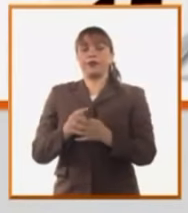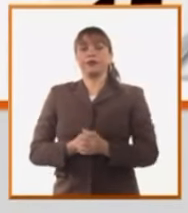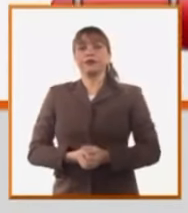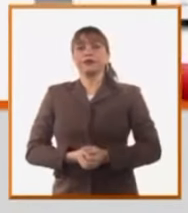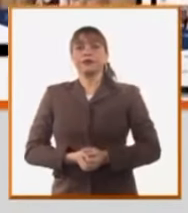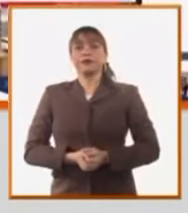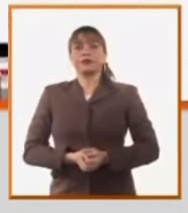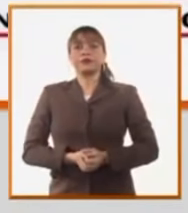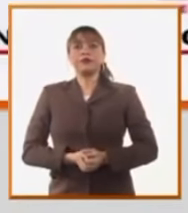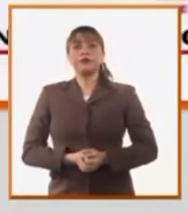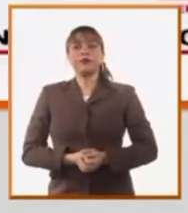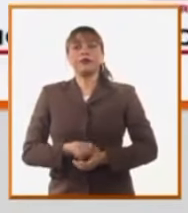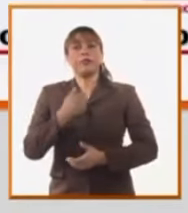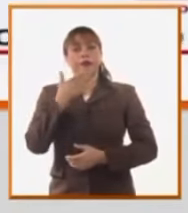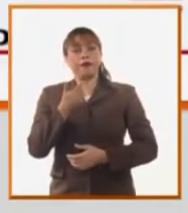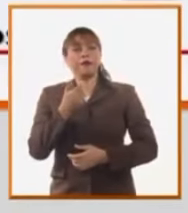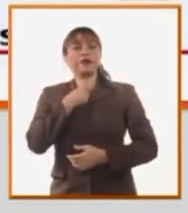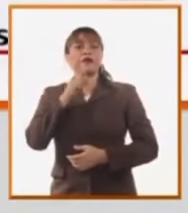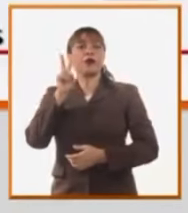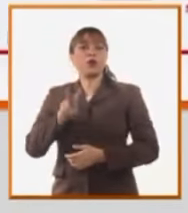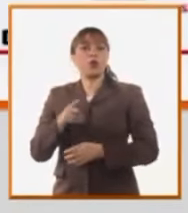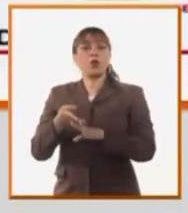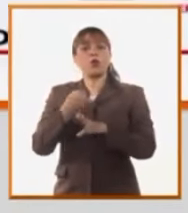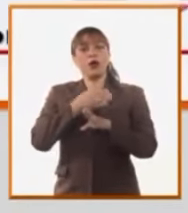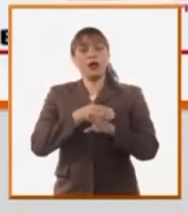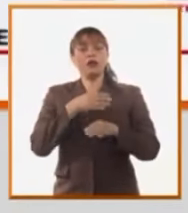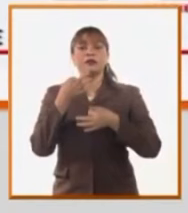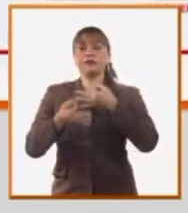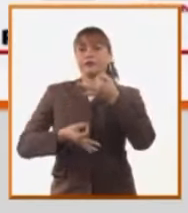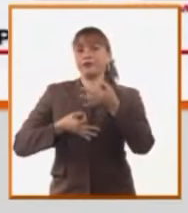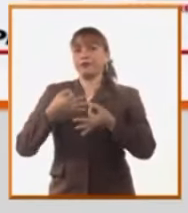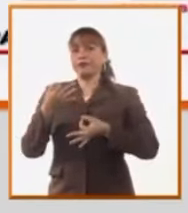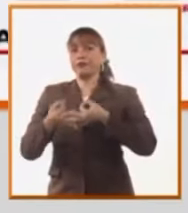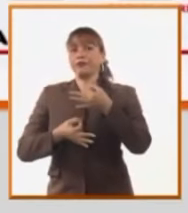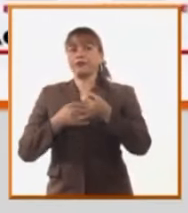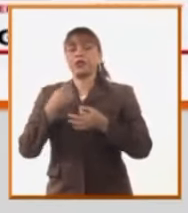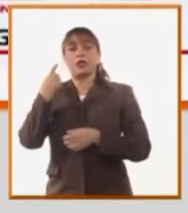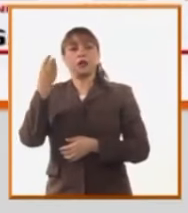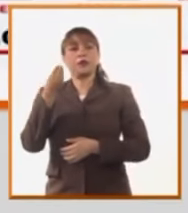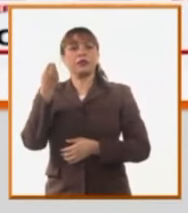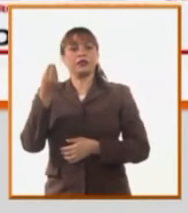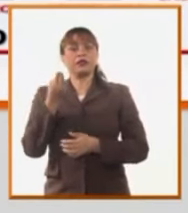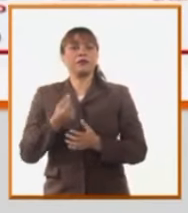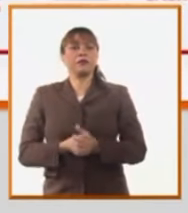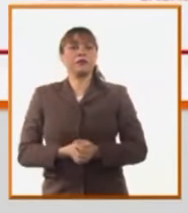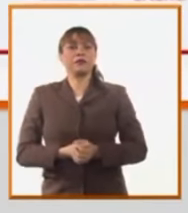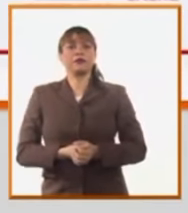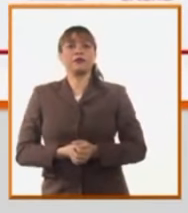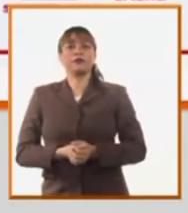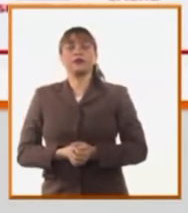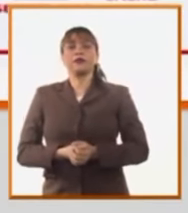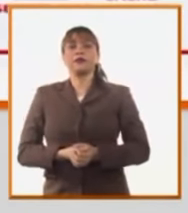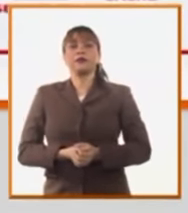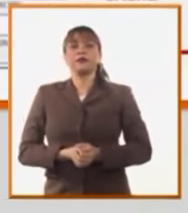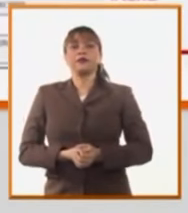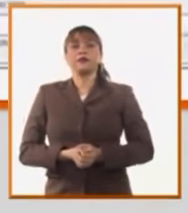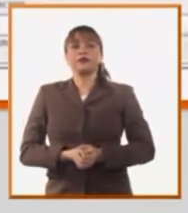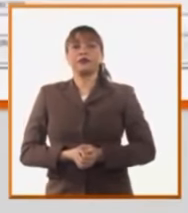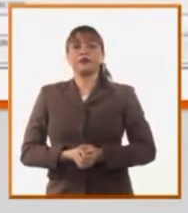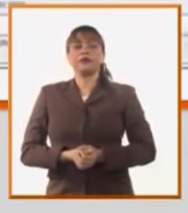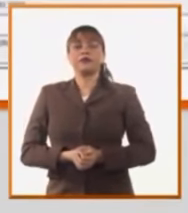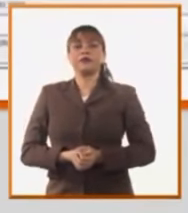ya los beneficios fueron evaluado nosotros consideramos que se ha tenido en